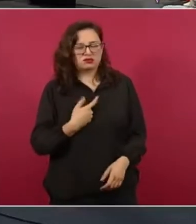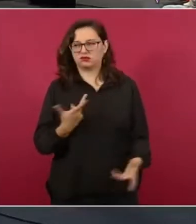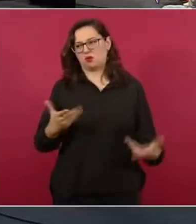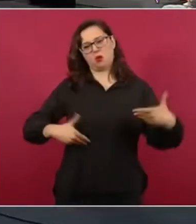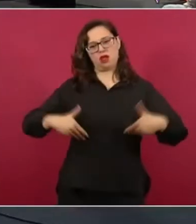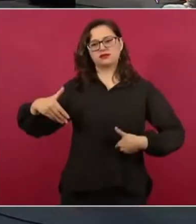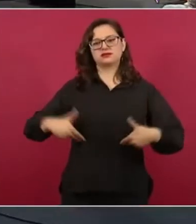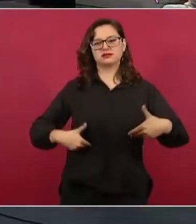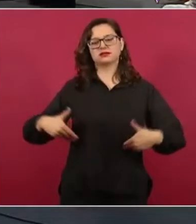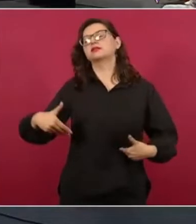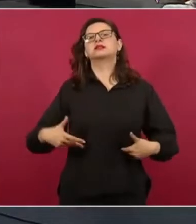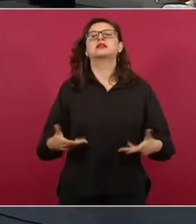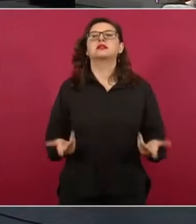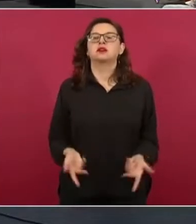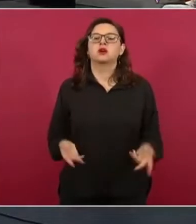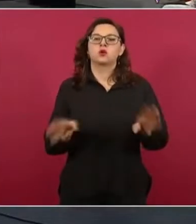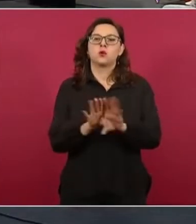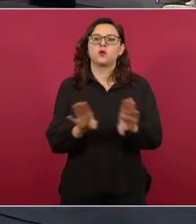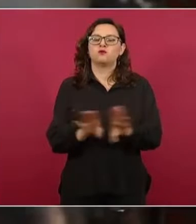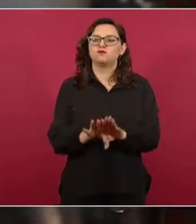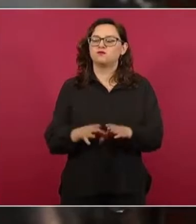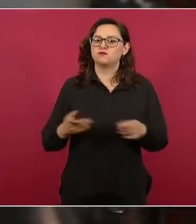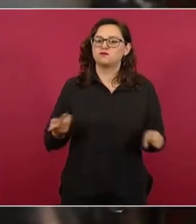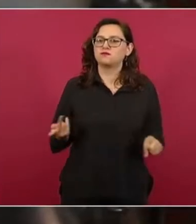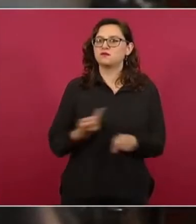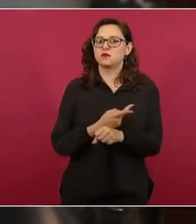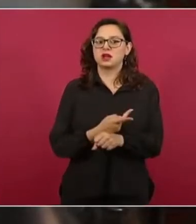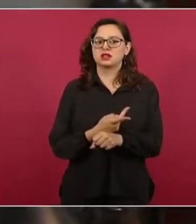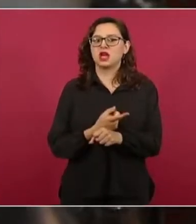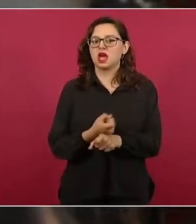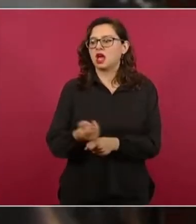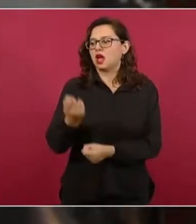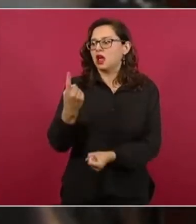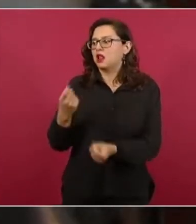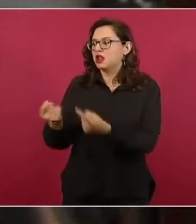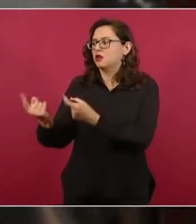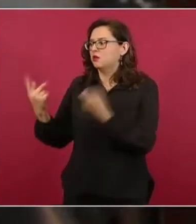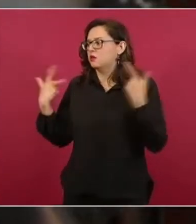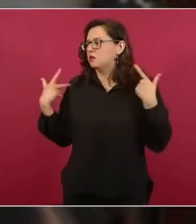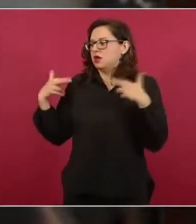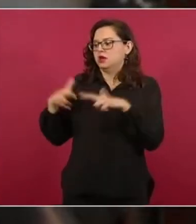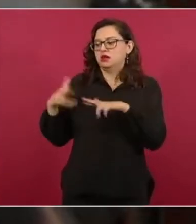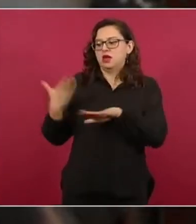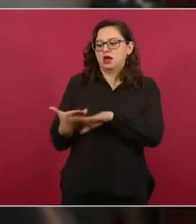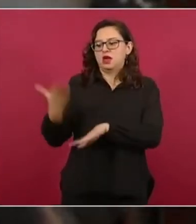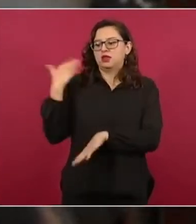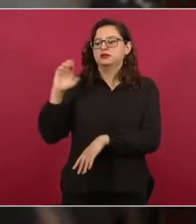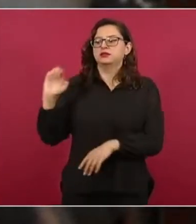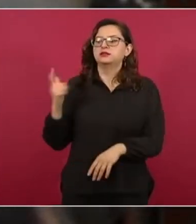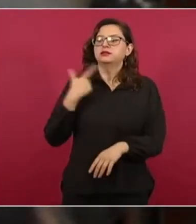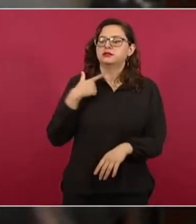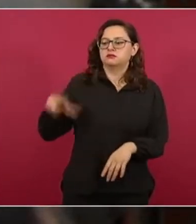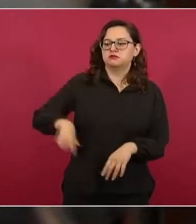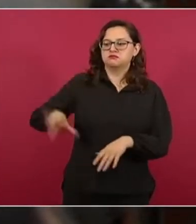podría hacer con estos casos de personas, de trabajadores de la educación afectados por la reforma del sexenio pasado y